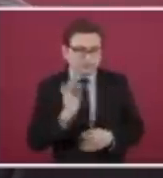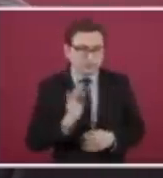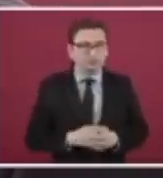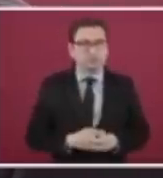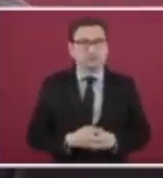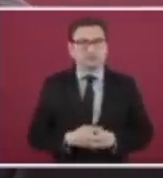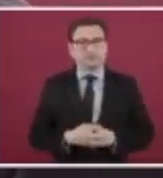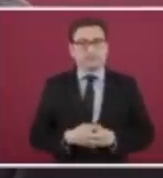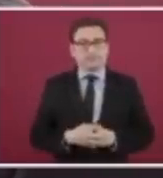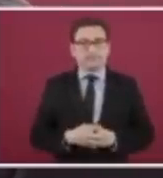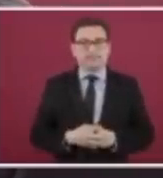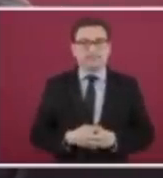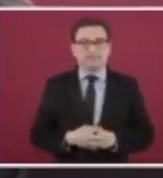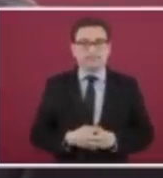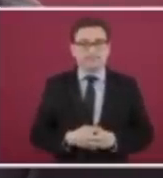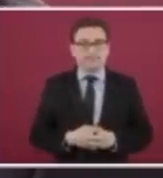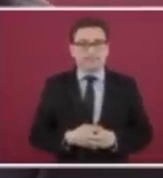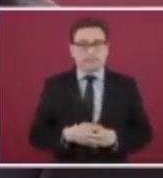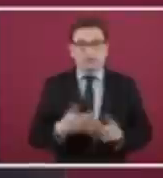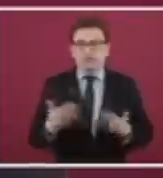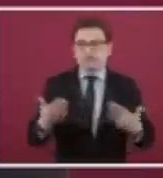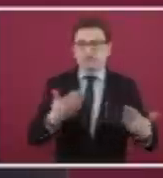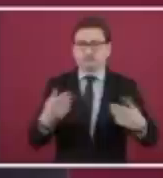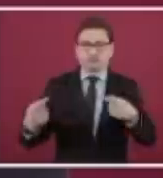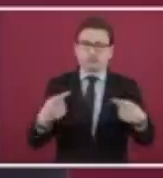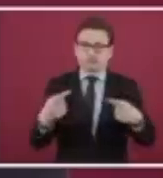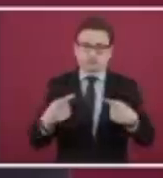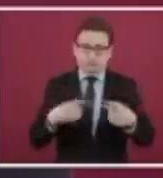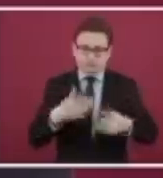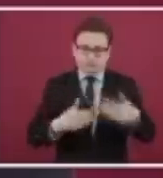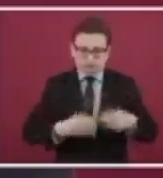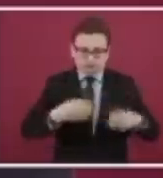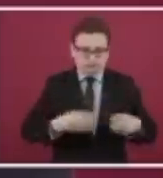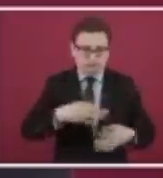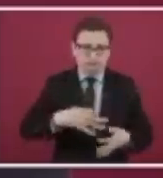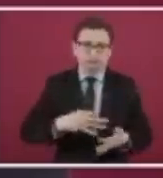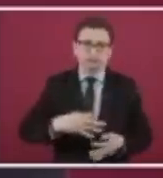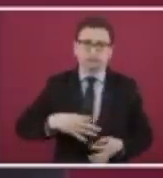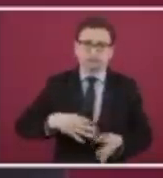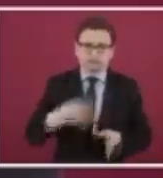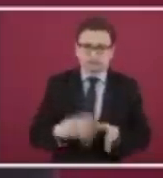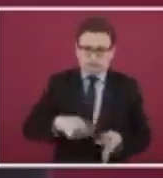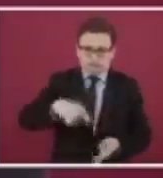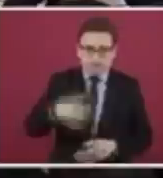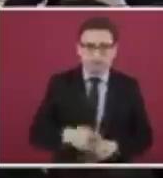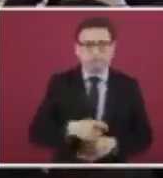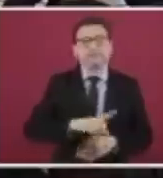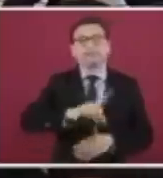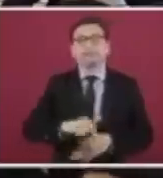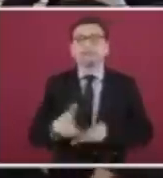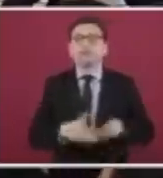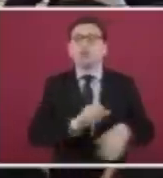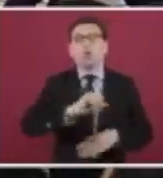sobre esta controversia. Lo otro que